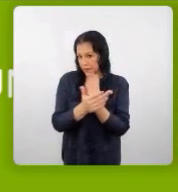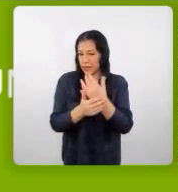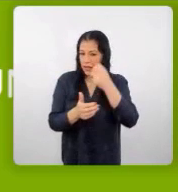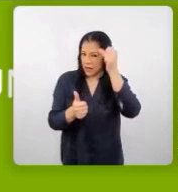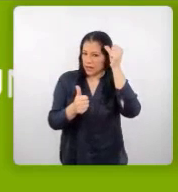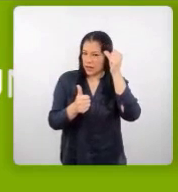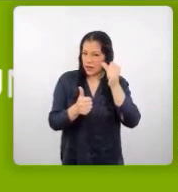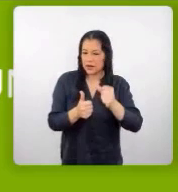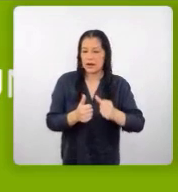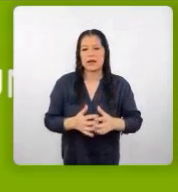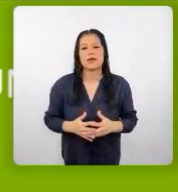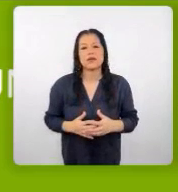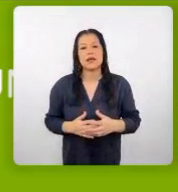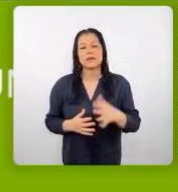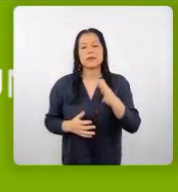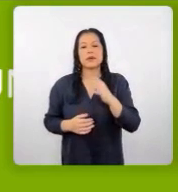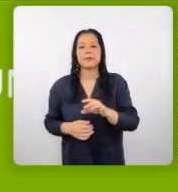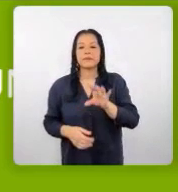que en el